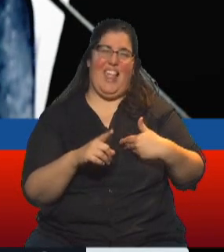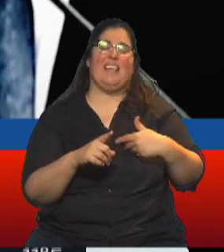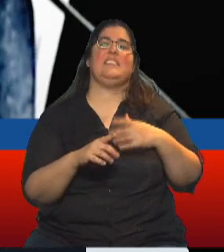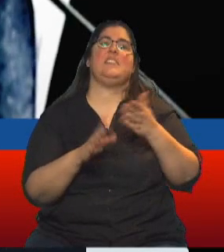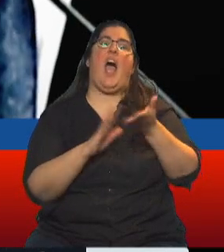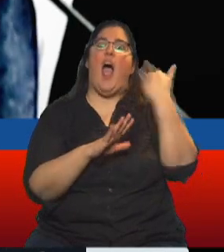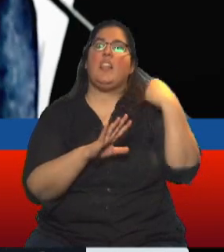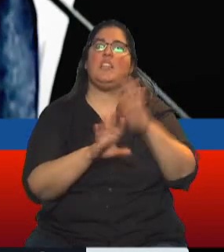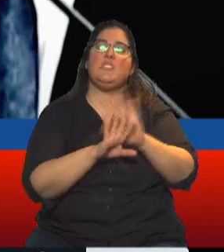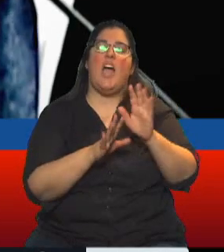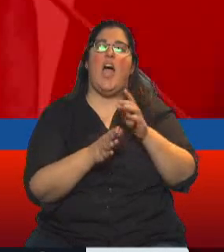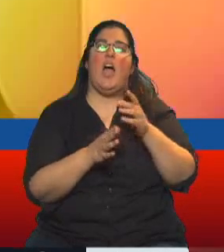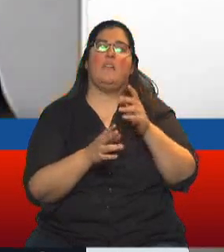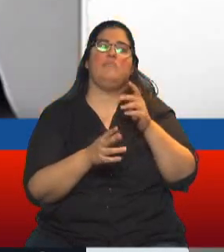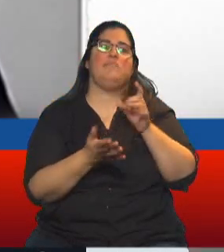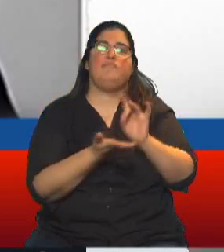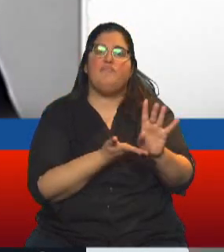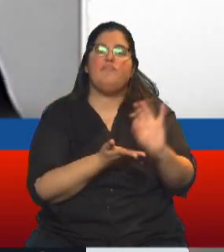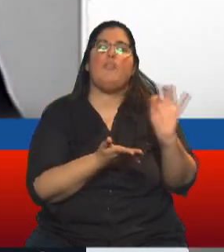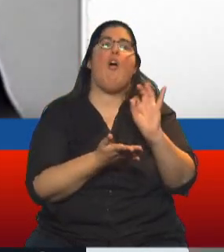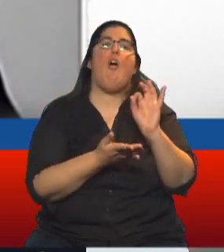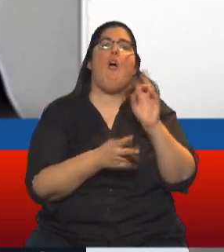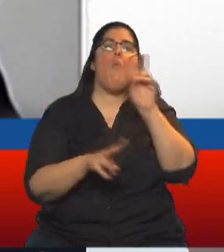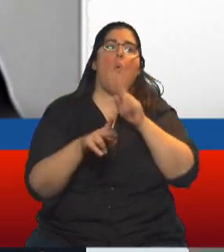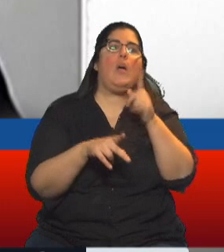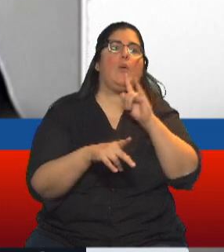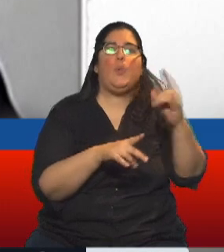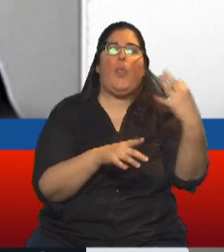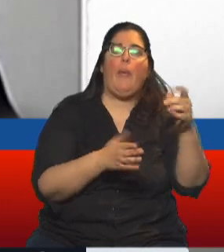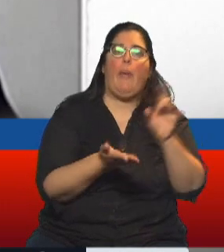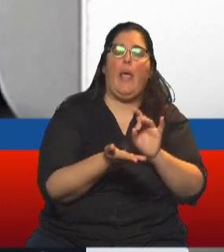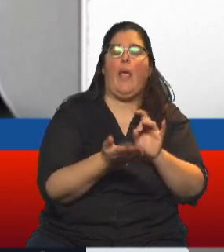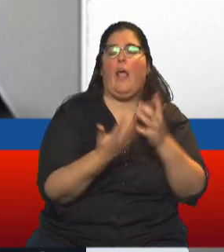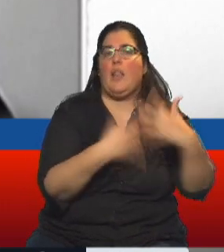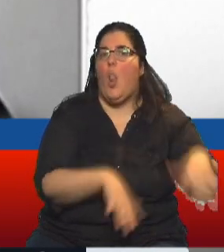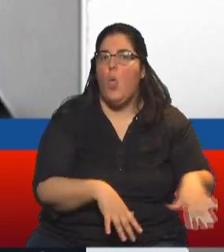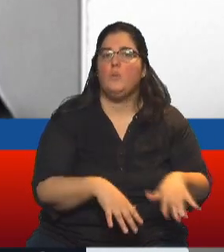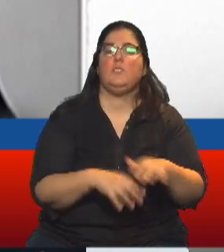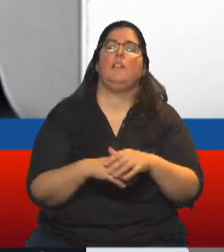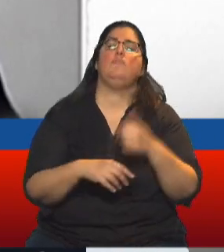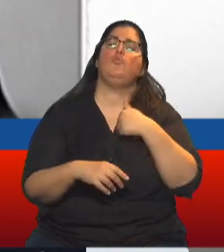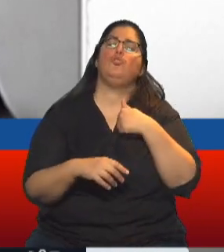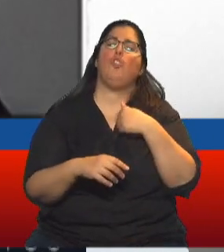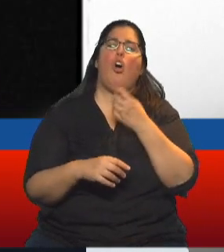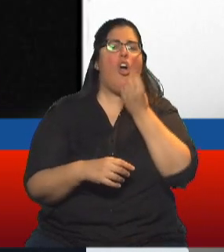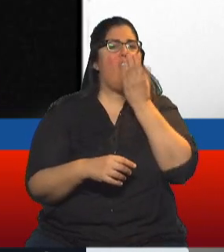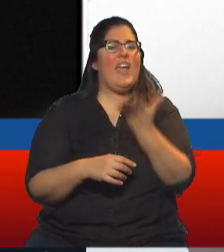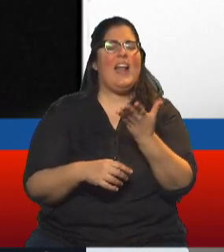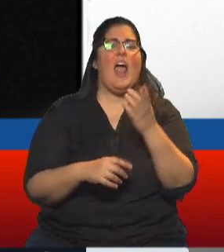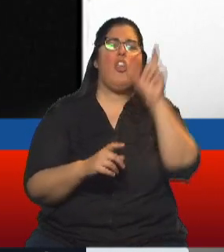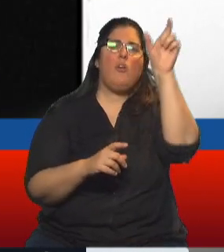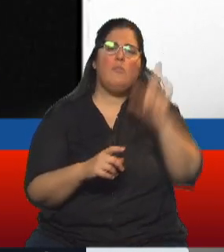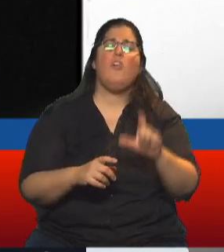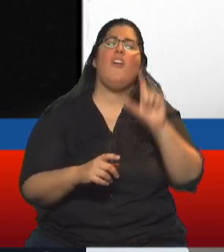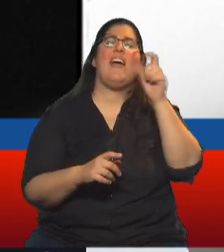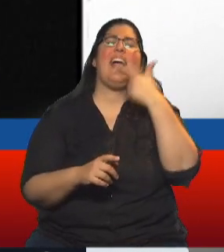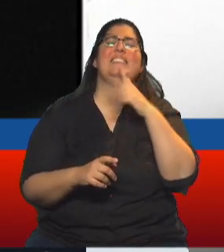u obligados a renunciar. Proclamo presidente de la República a don José Pedro Castillo